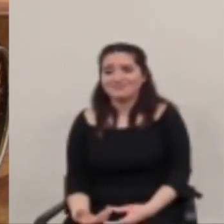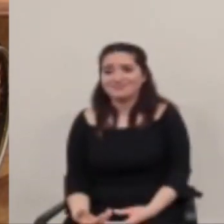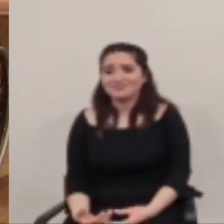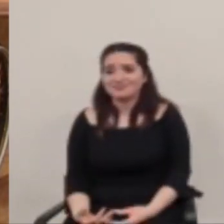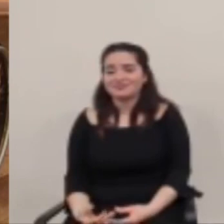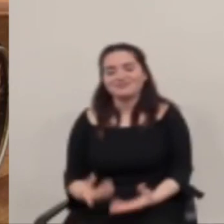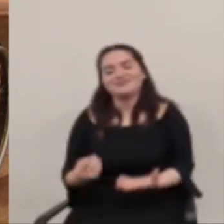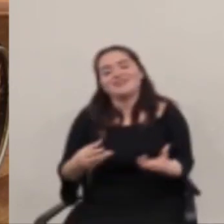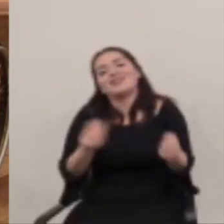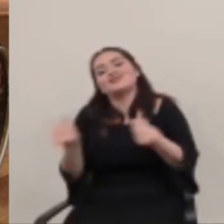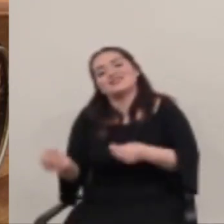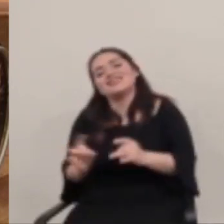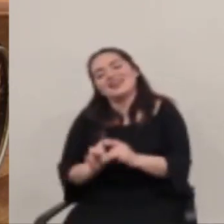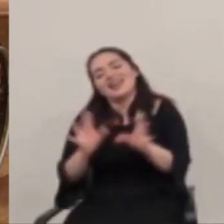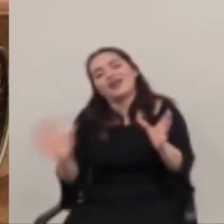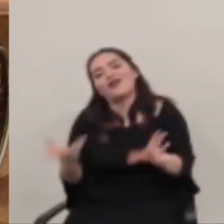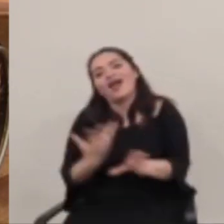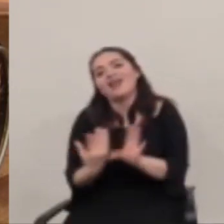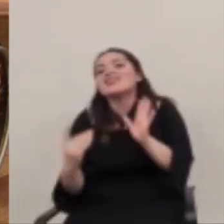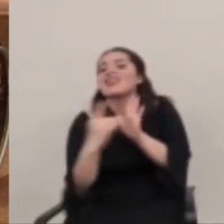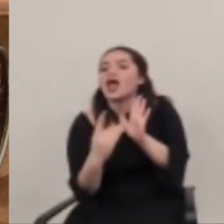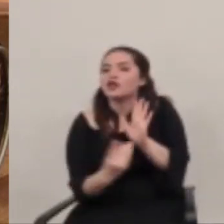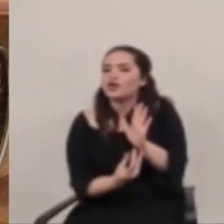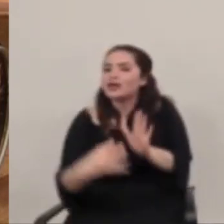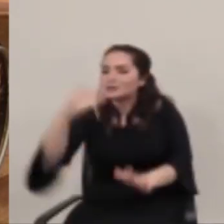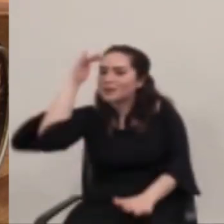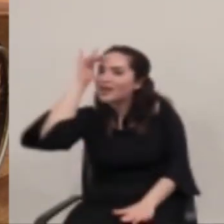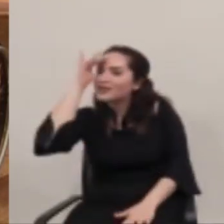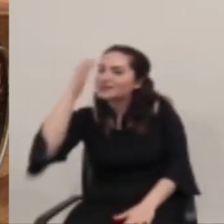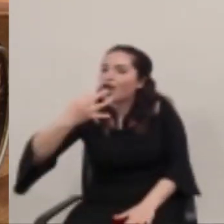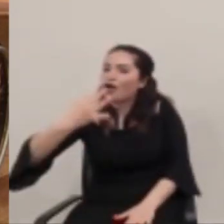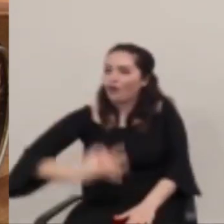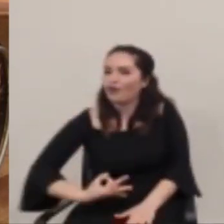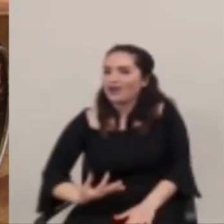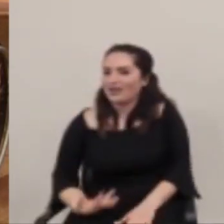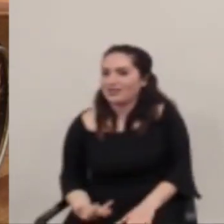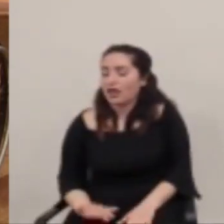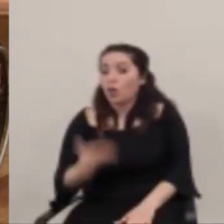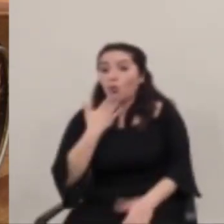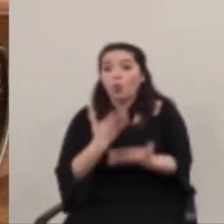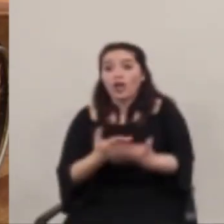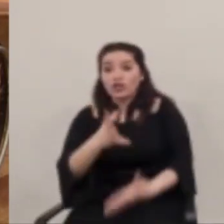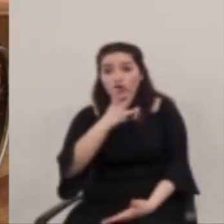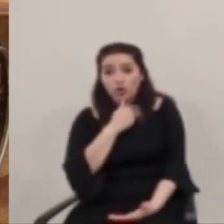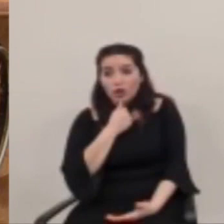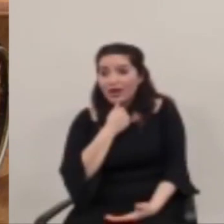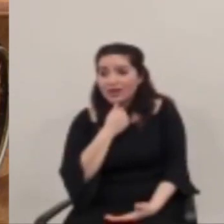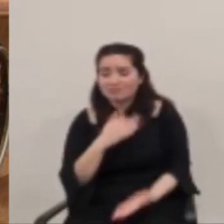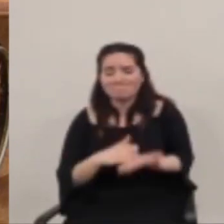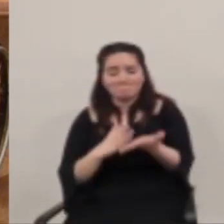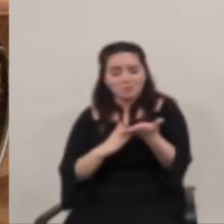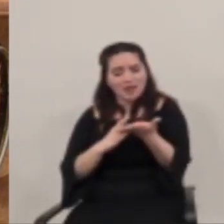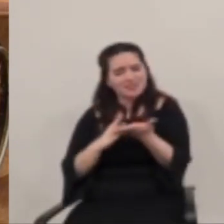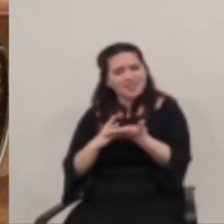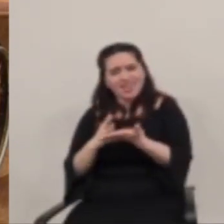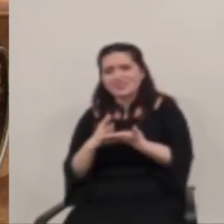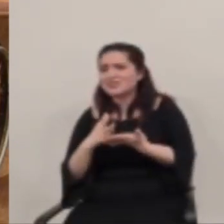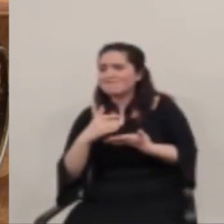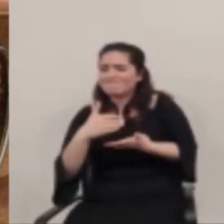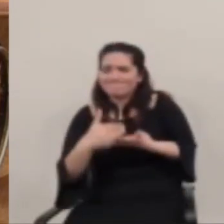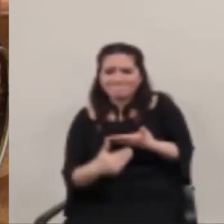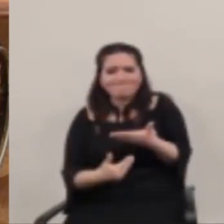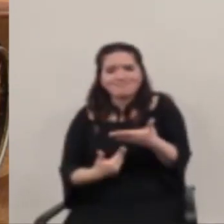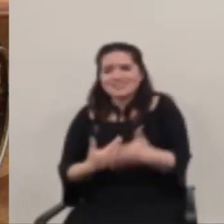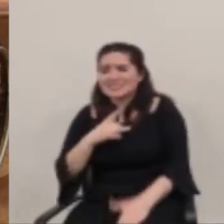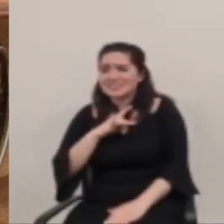Entonces, claro, hay datos, hay experiencia, hay evidencia concreta. Pero cuando no la hay, cuando estamos partiendo desde muy atrás todavía en Chile, a pesar